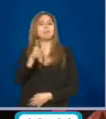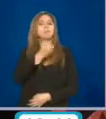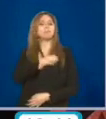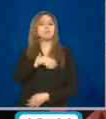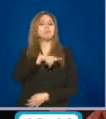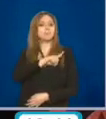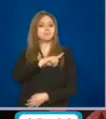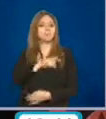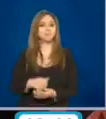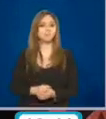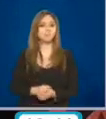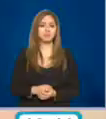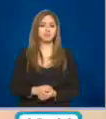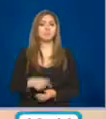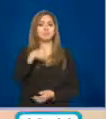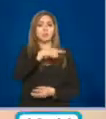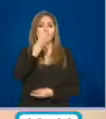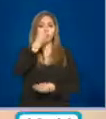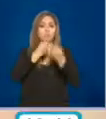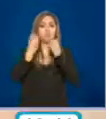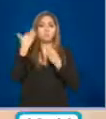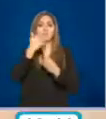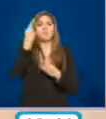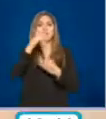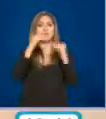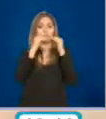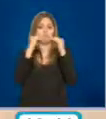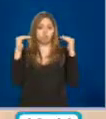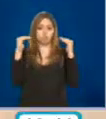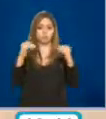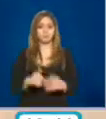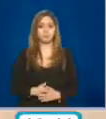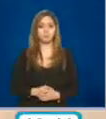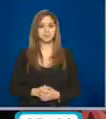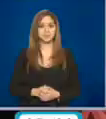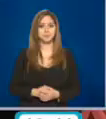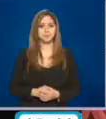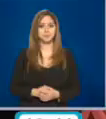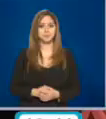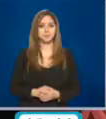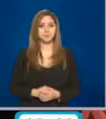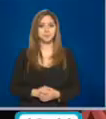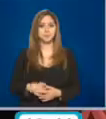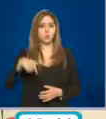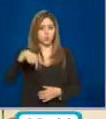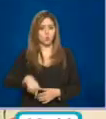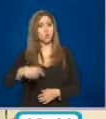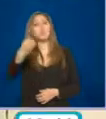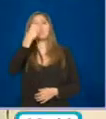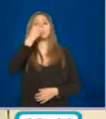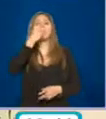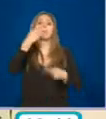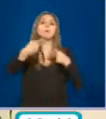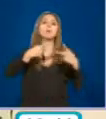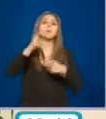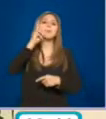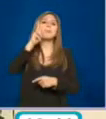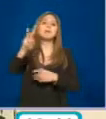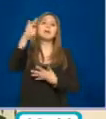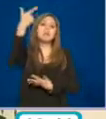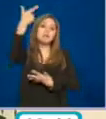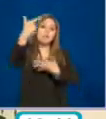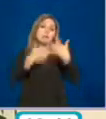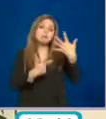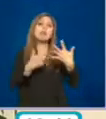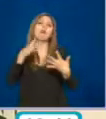Exactamente. Muy nutritivos y todo equilibrado, Tere, cuéntanos. Exactamente. Bueno, el día de hoy vamos a hacer una receta, ahorita vamos a ver los ingredientes y